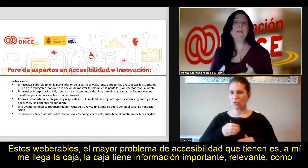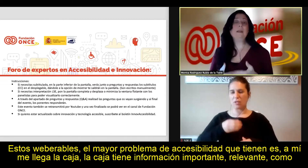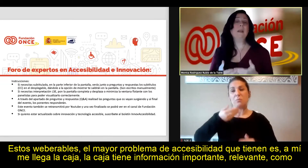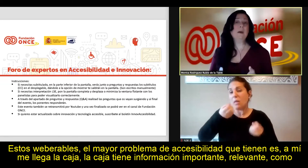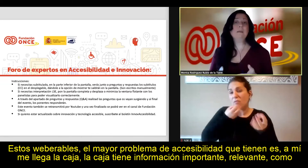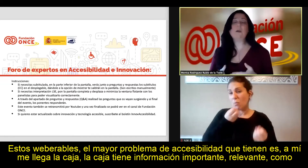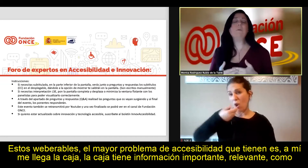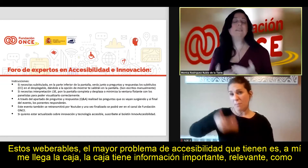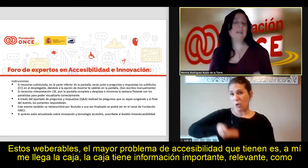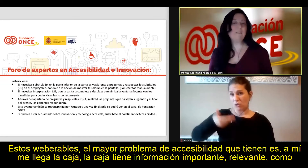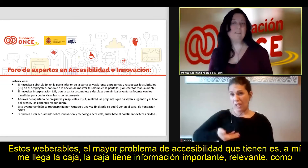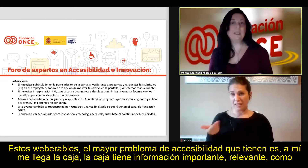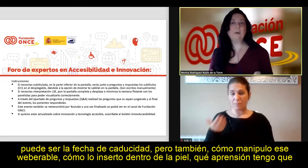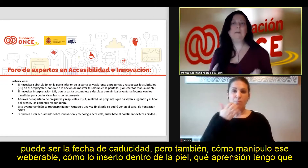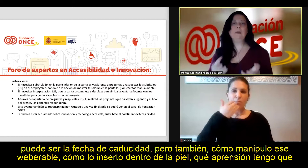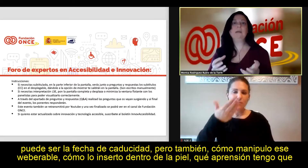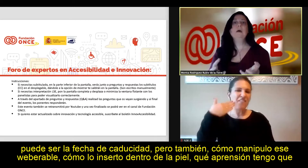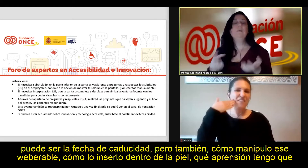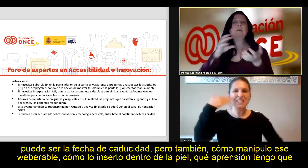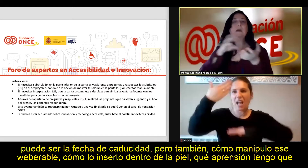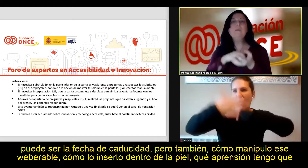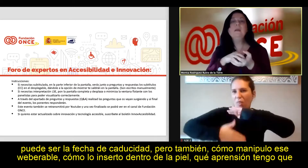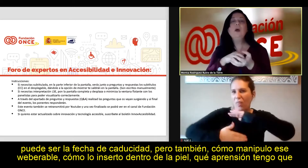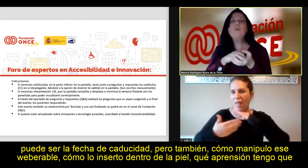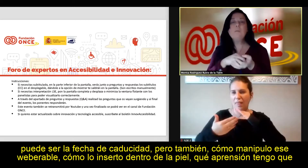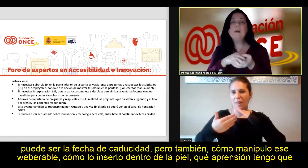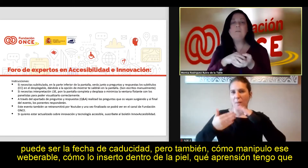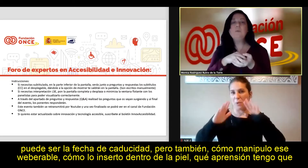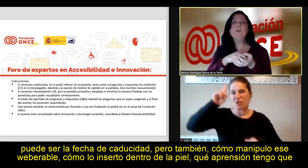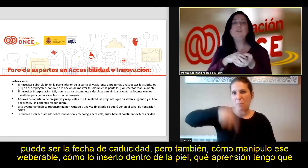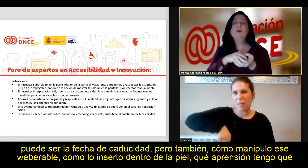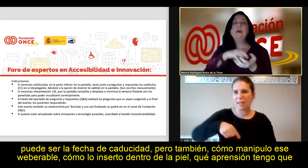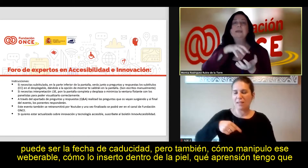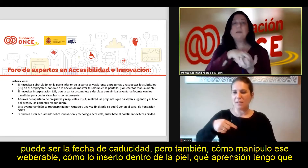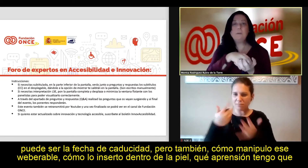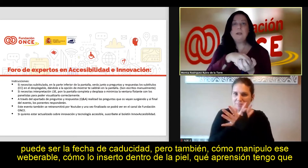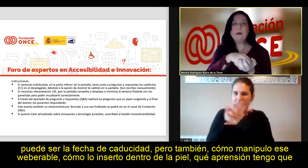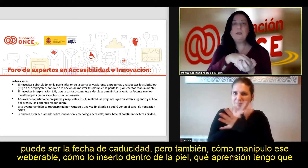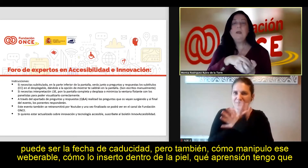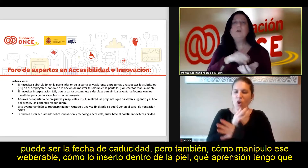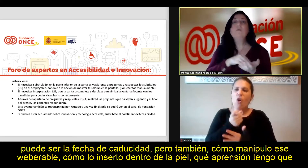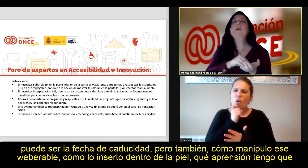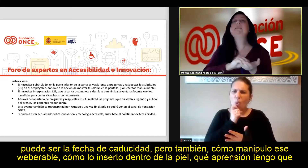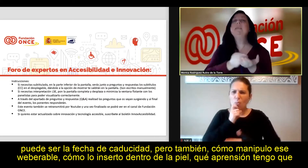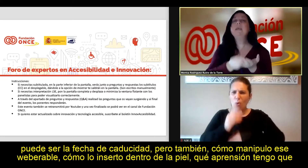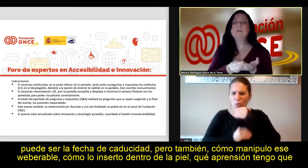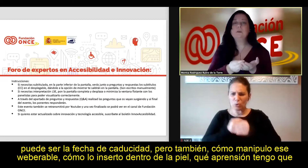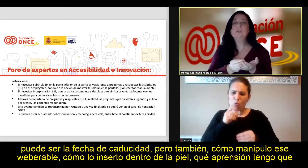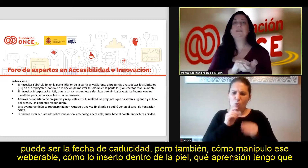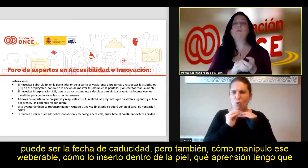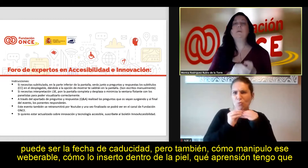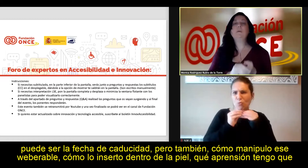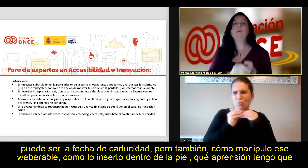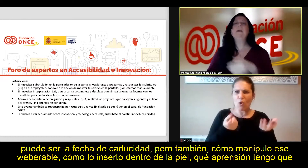importante, relevante, como puede ser la fecha de caducidad, pero también cómo manipulo yo ese wearable, cómo inserto yo